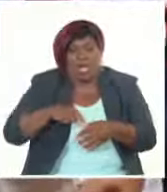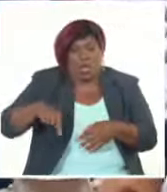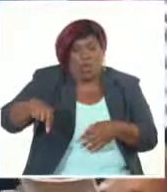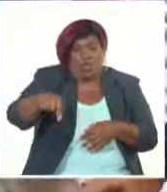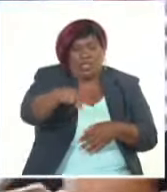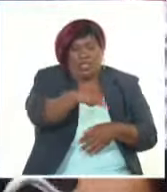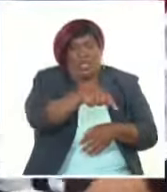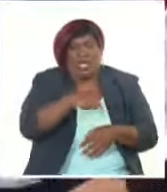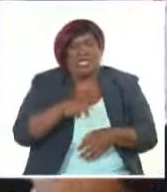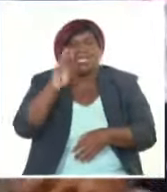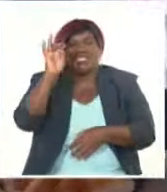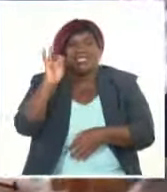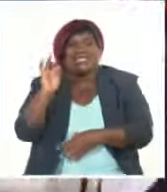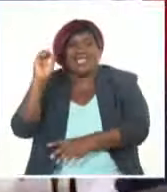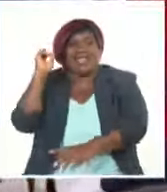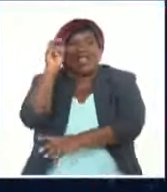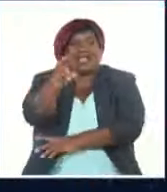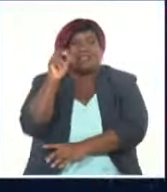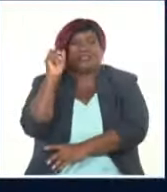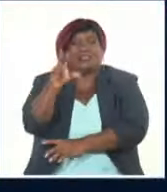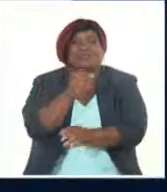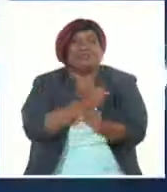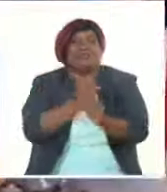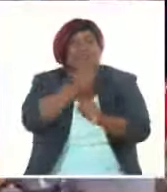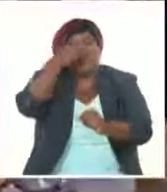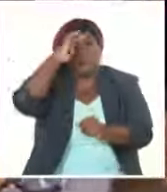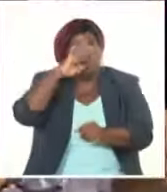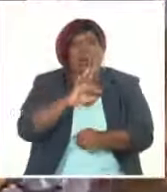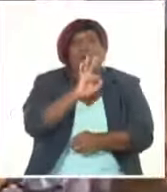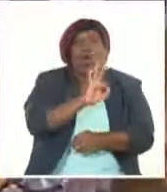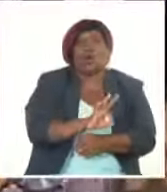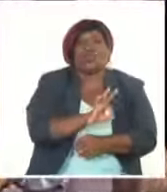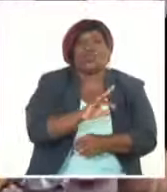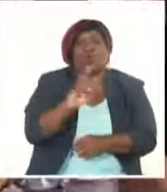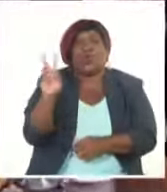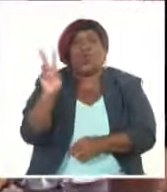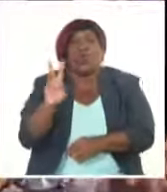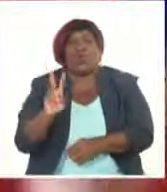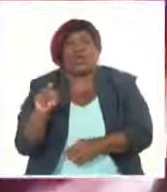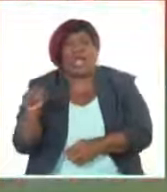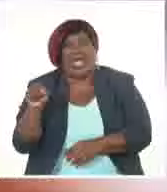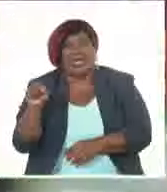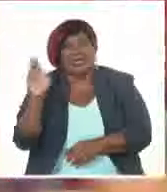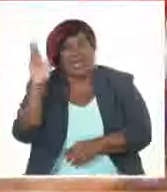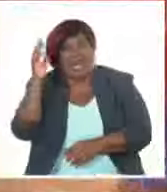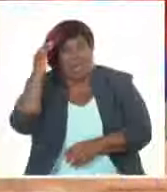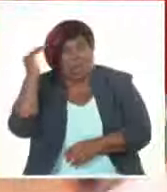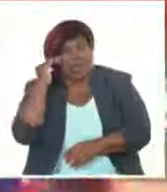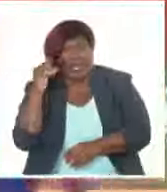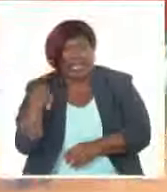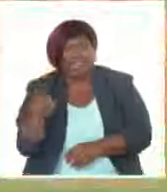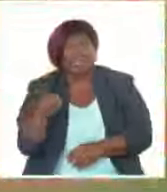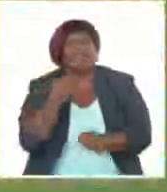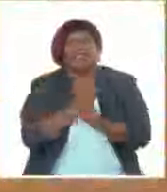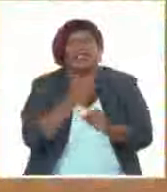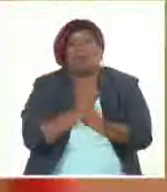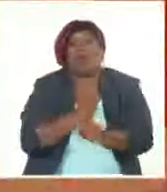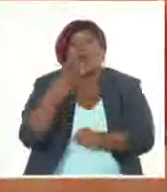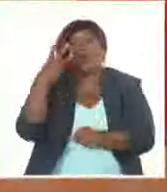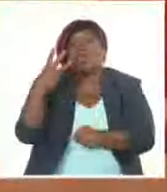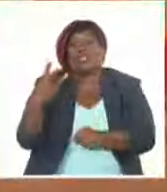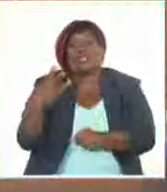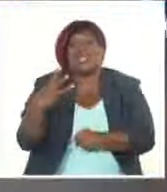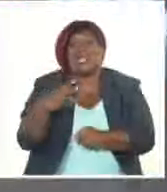7 los lanzadores utilizados por Cuba y 8 los de Corea. El abridor Joanny Yera trabajó durante 3 innings y permitió las